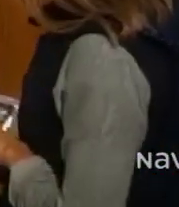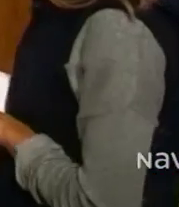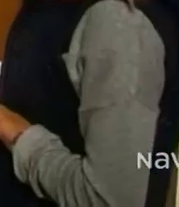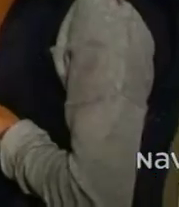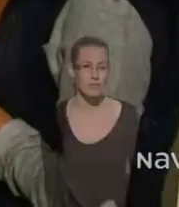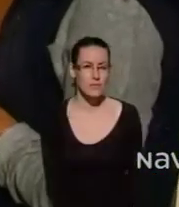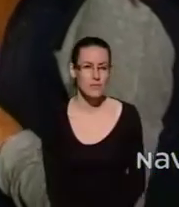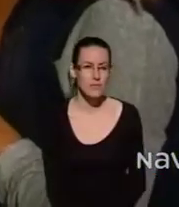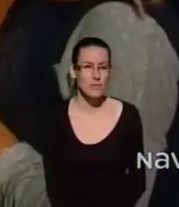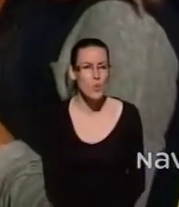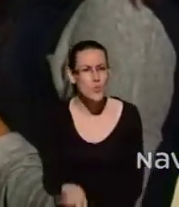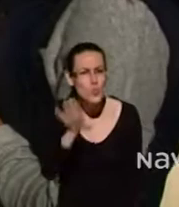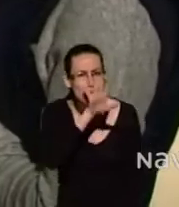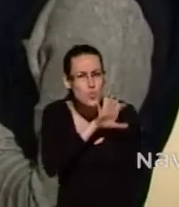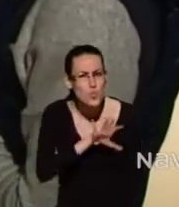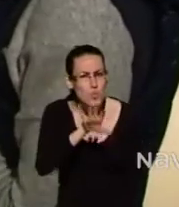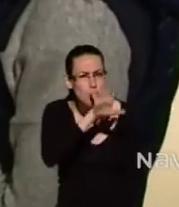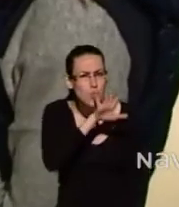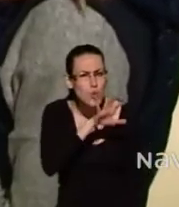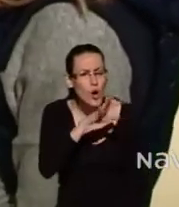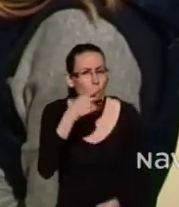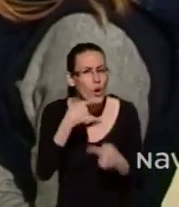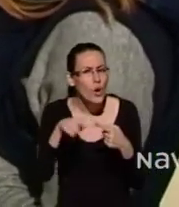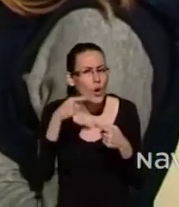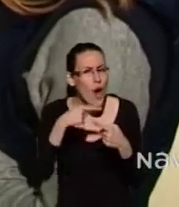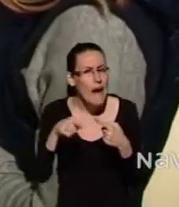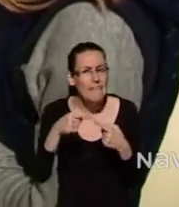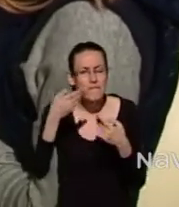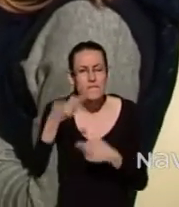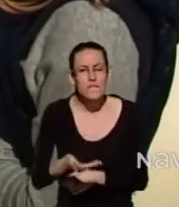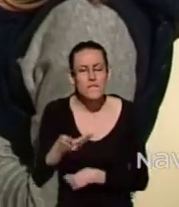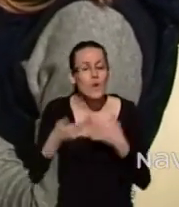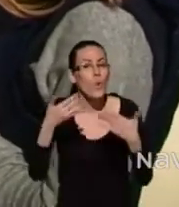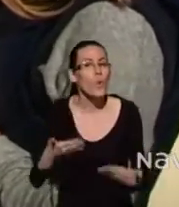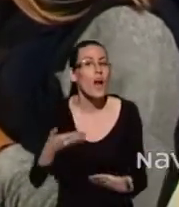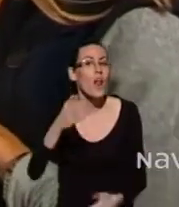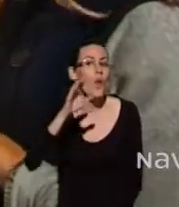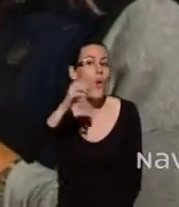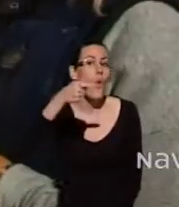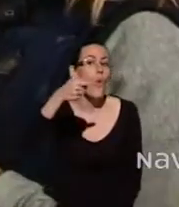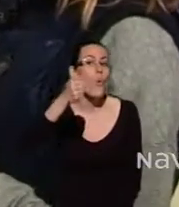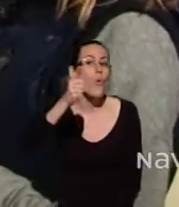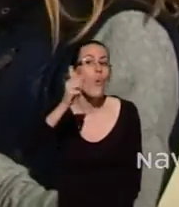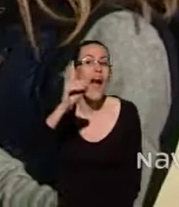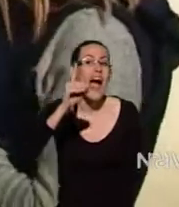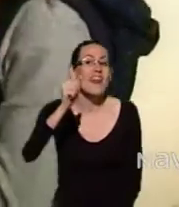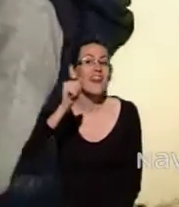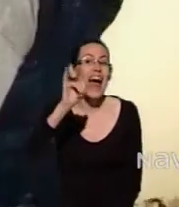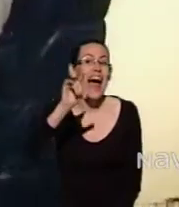Qué curioso, entre los objetos destaca el alguamanil, que se empleaba en verano para tomar agua con limón azucarada.